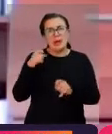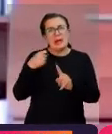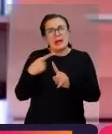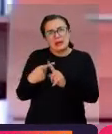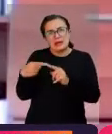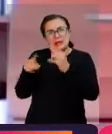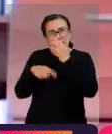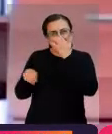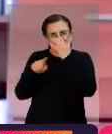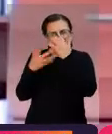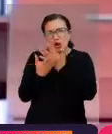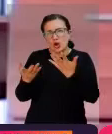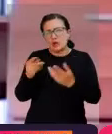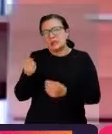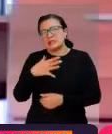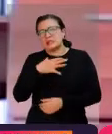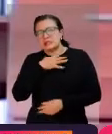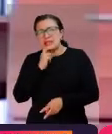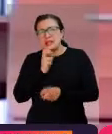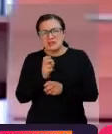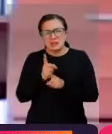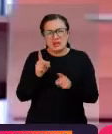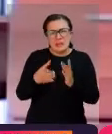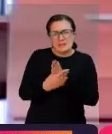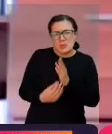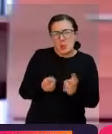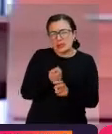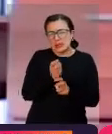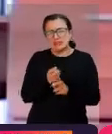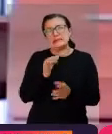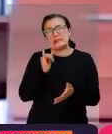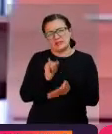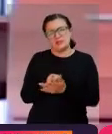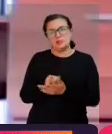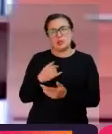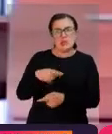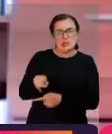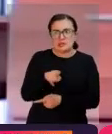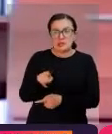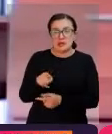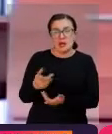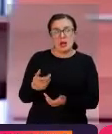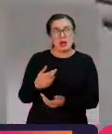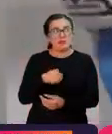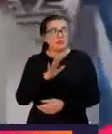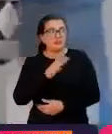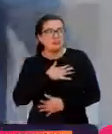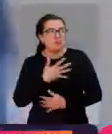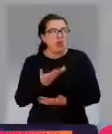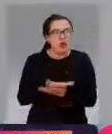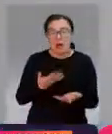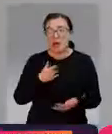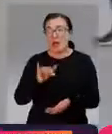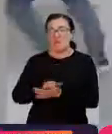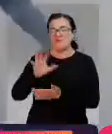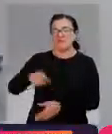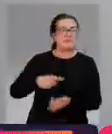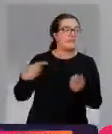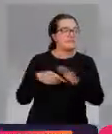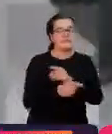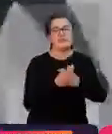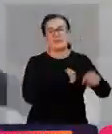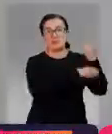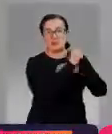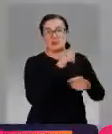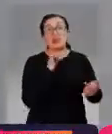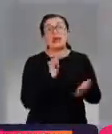económica y por lo tanto esto los pone en una situación de vulnerabilidad colombia está catalogado como nivel